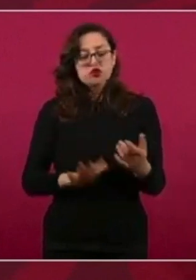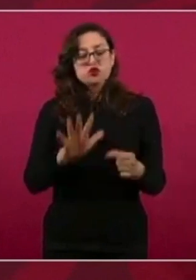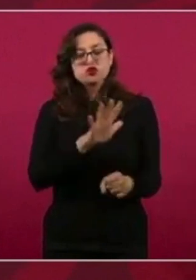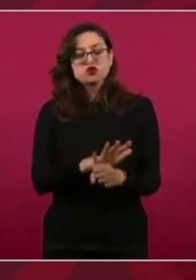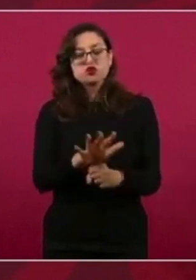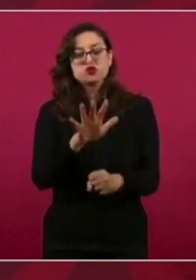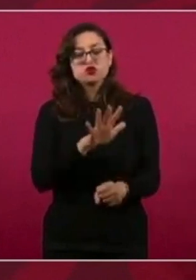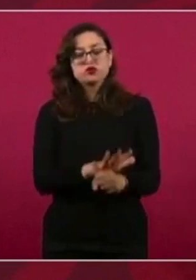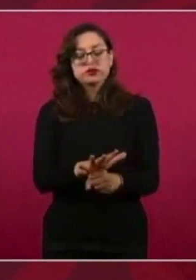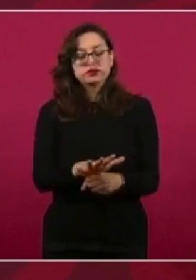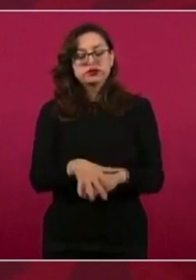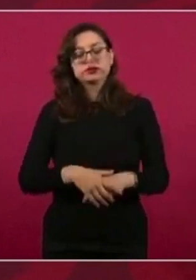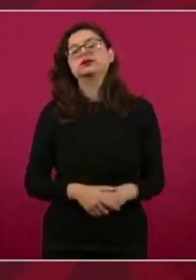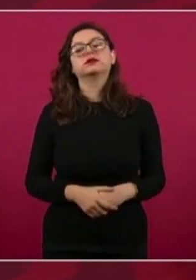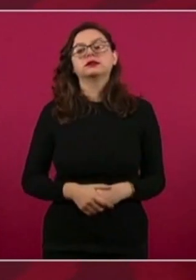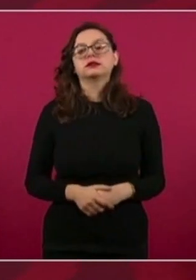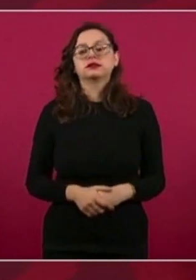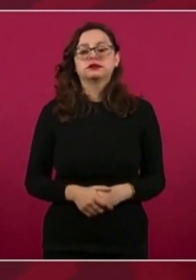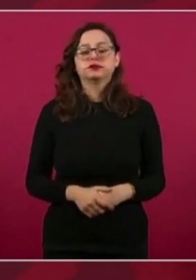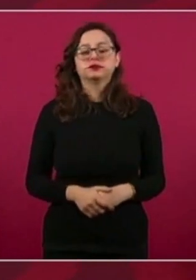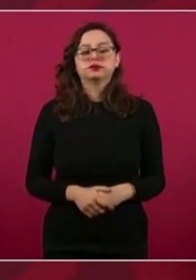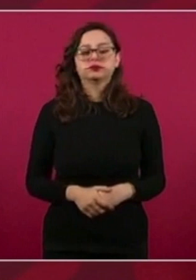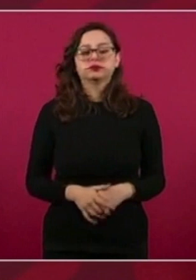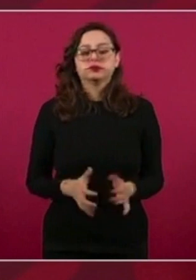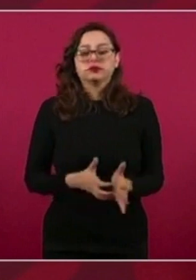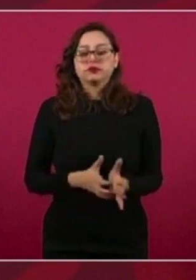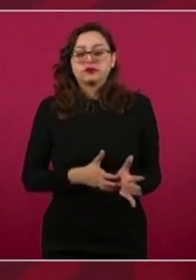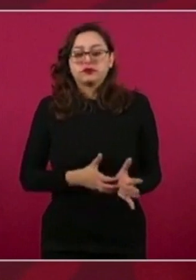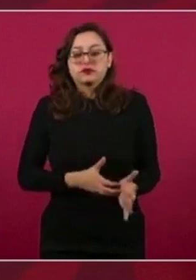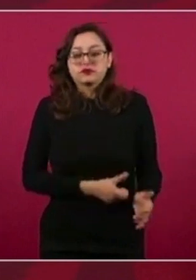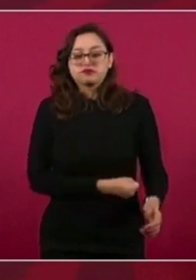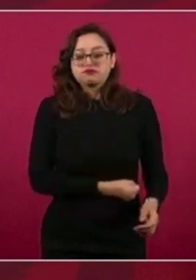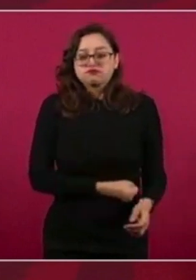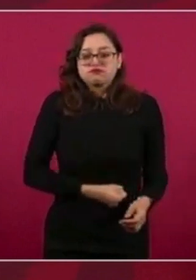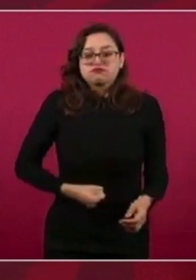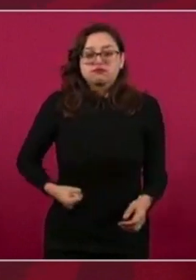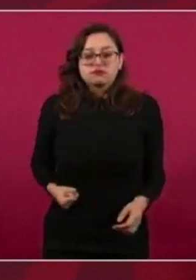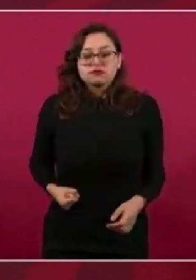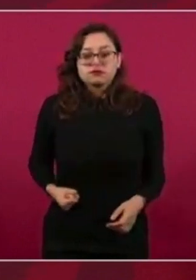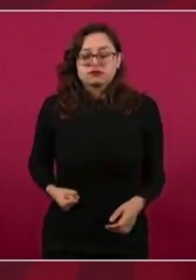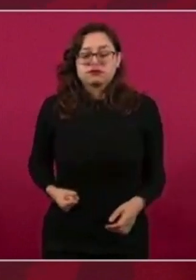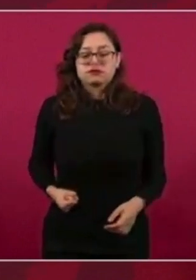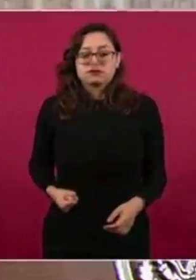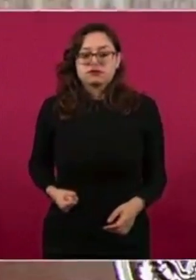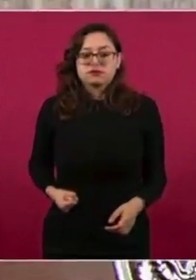La austeridad no es un asunto administrativo, es un asunto de principios.